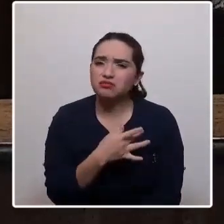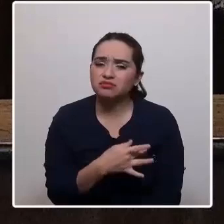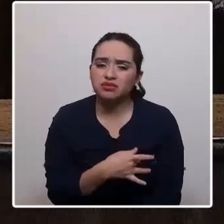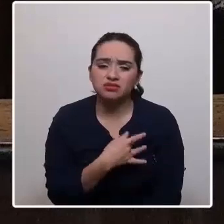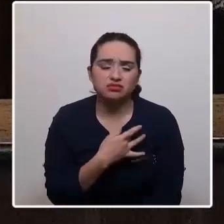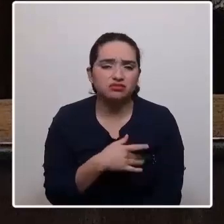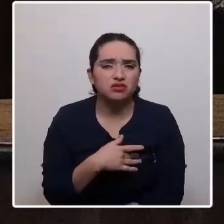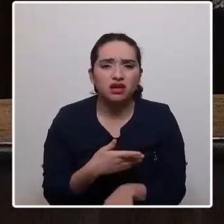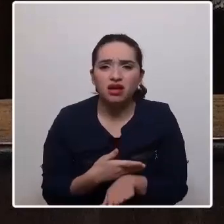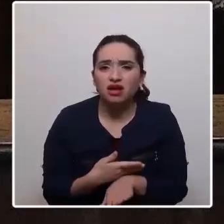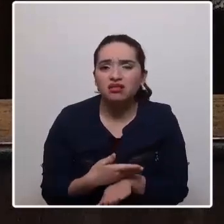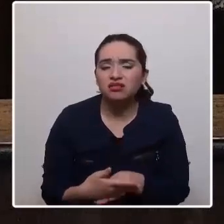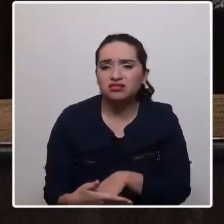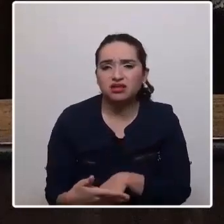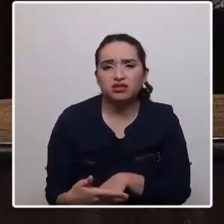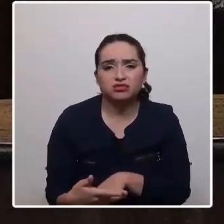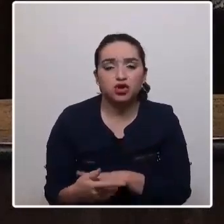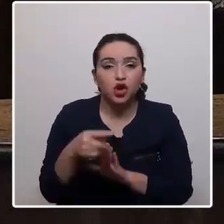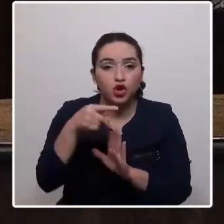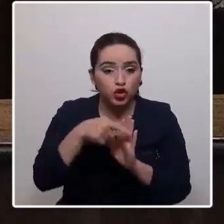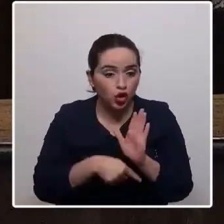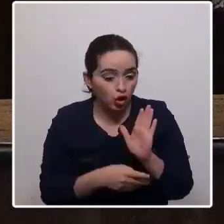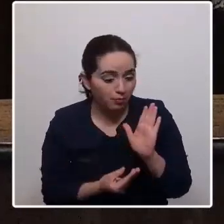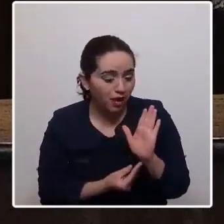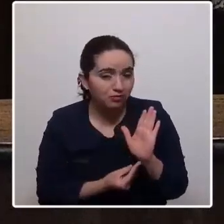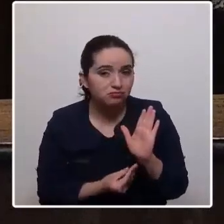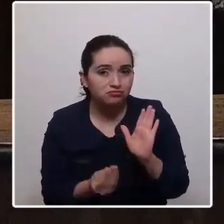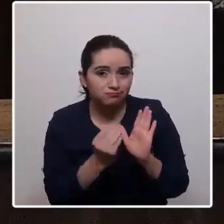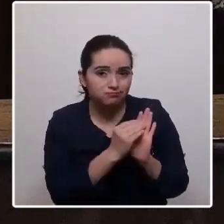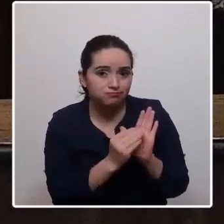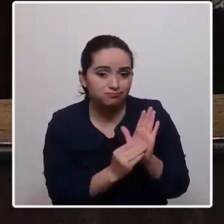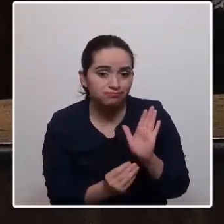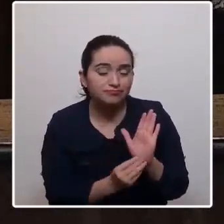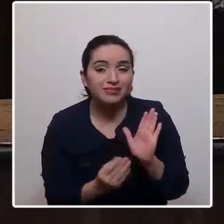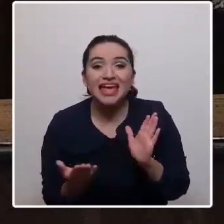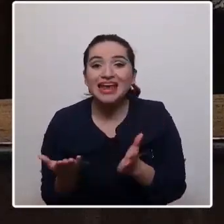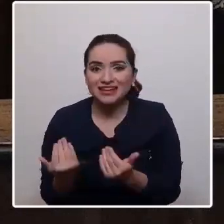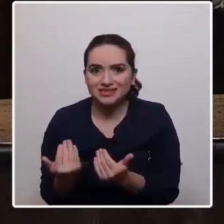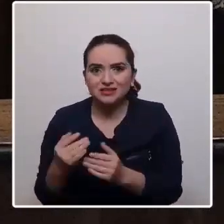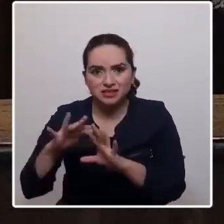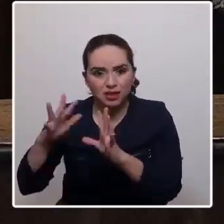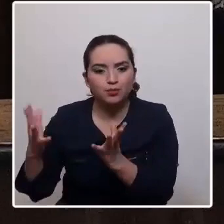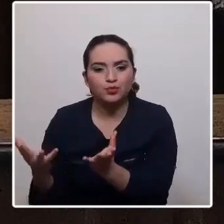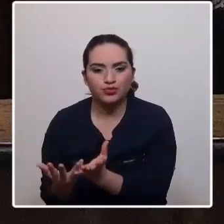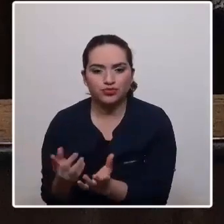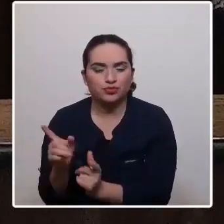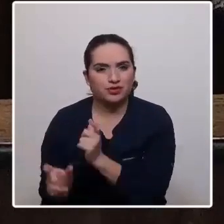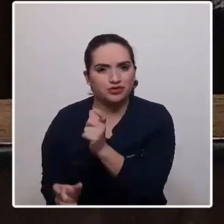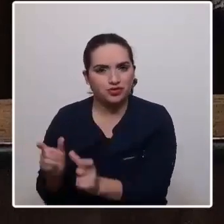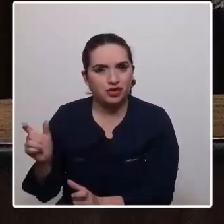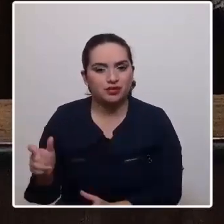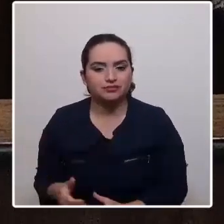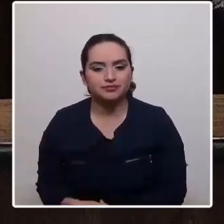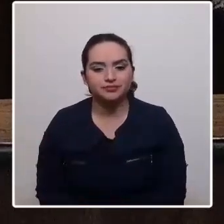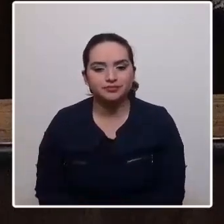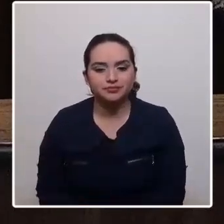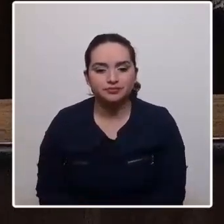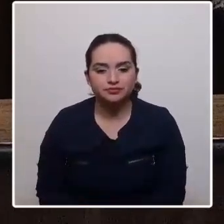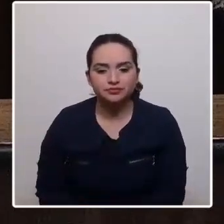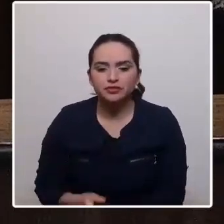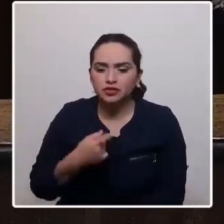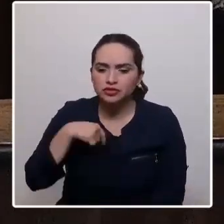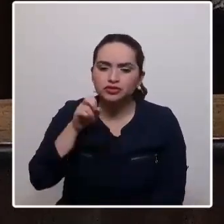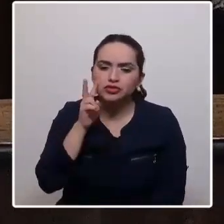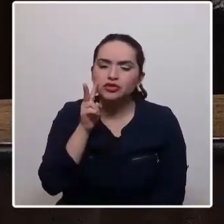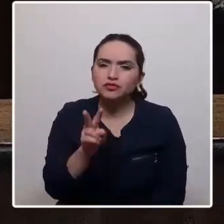tarde a la construcción de una norma jurídica que esté a la altura de la necesidad del planeta y de las personas. Hemos visto cómo se va